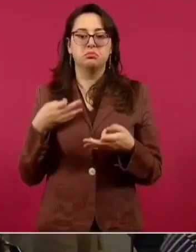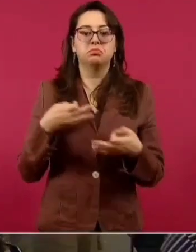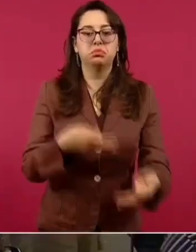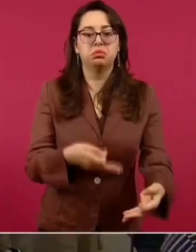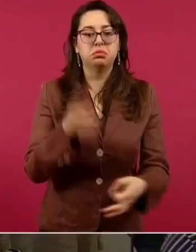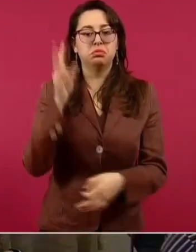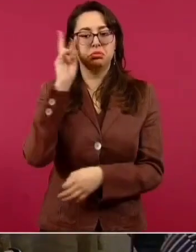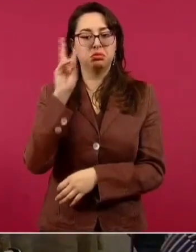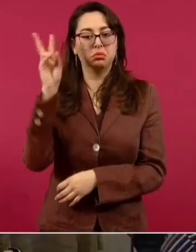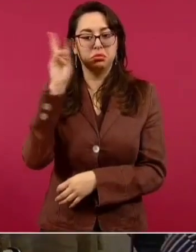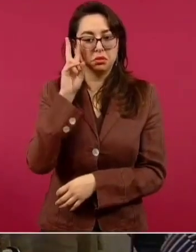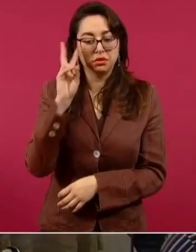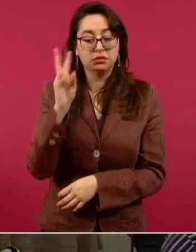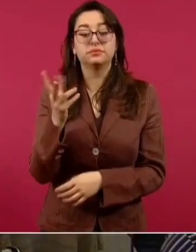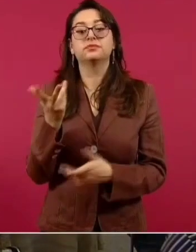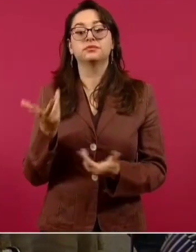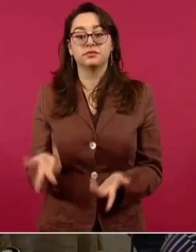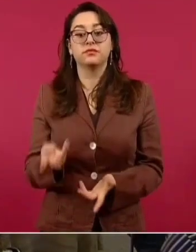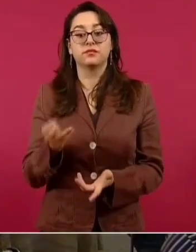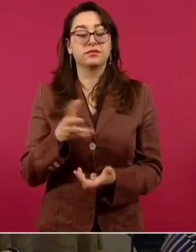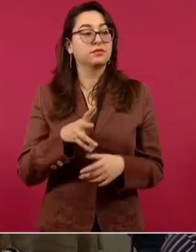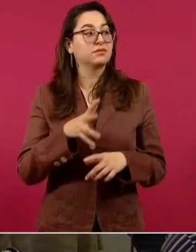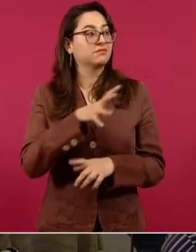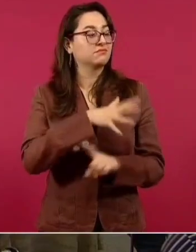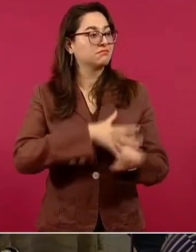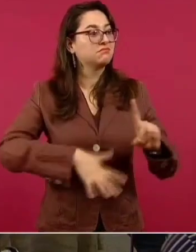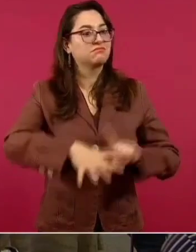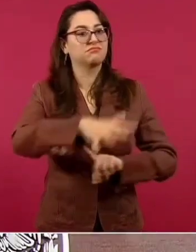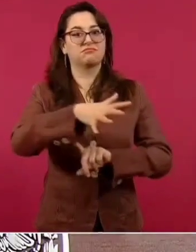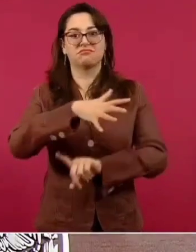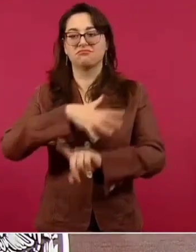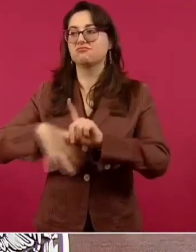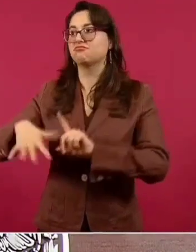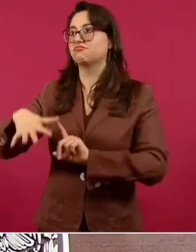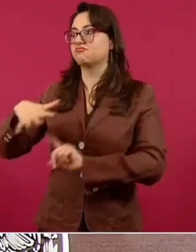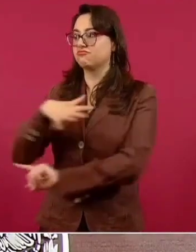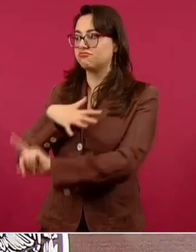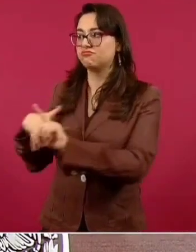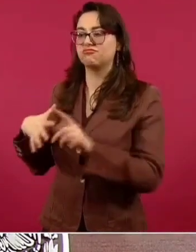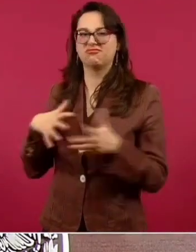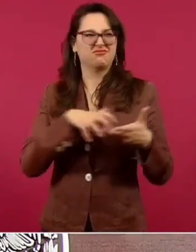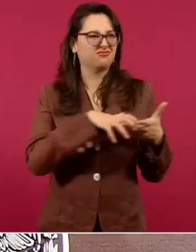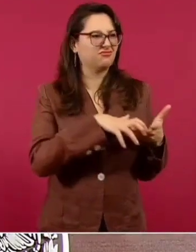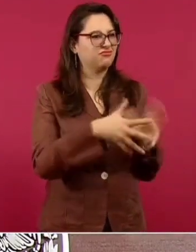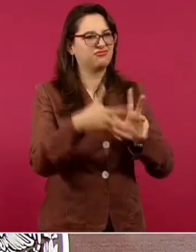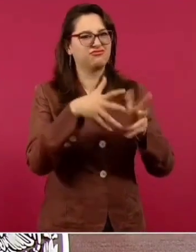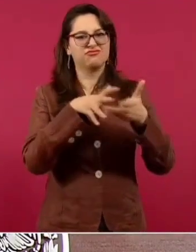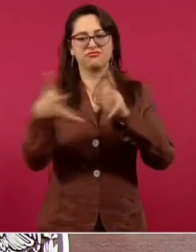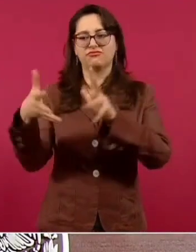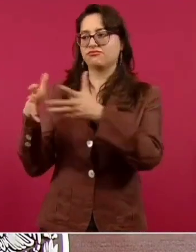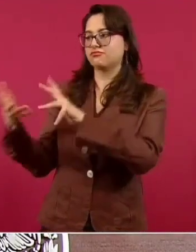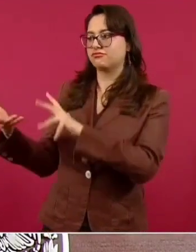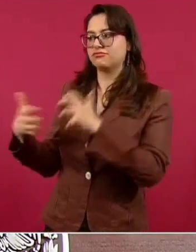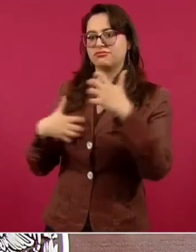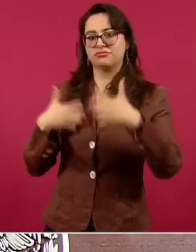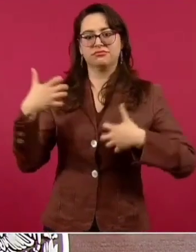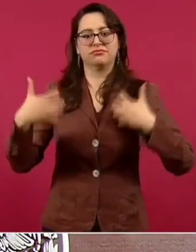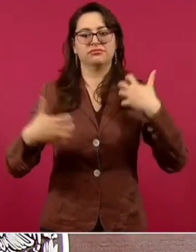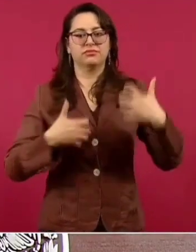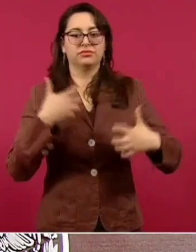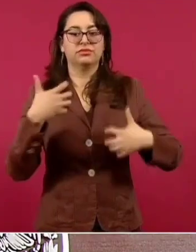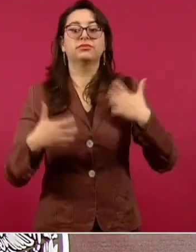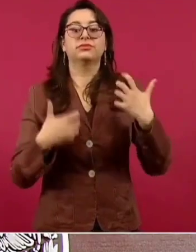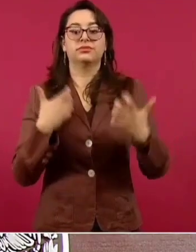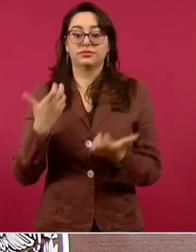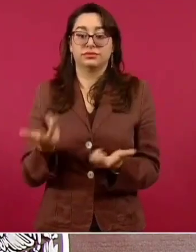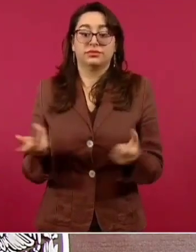social, las múltiples violencias sociales, esto está como consecuencia también de un modelo económico